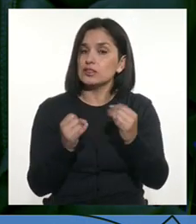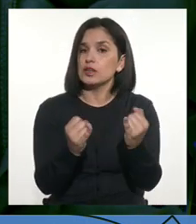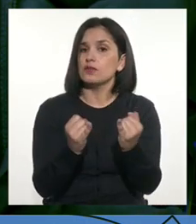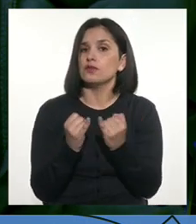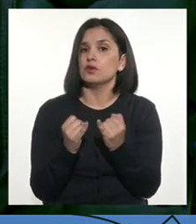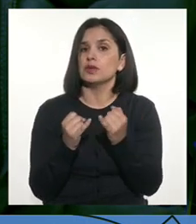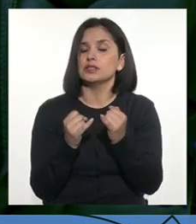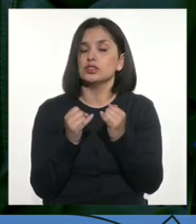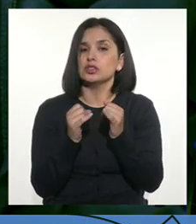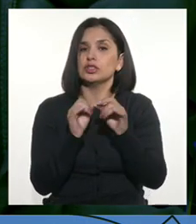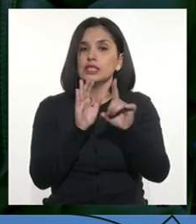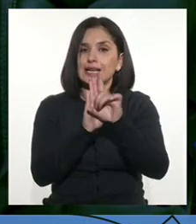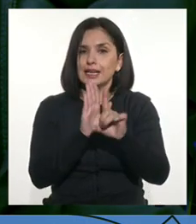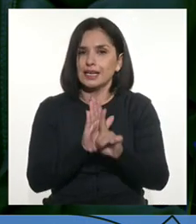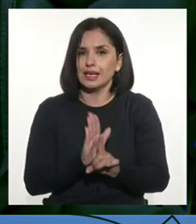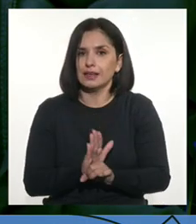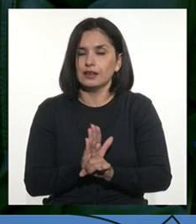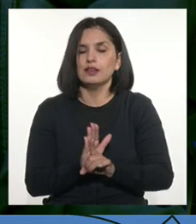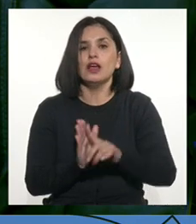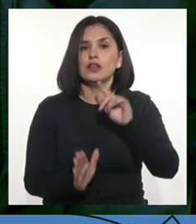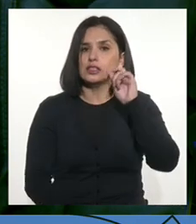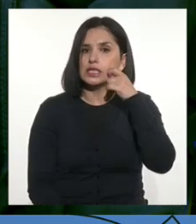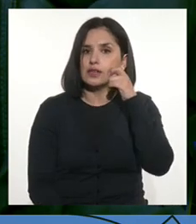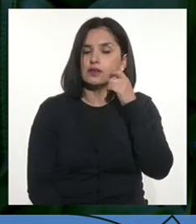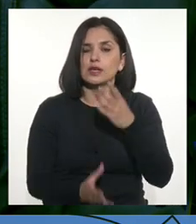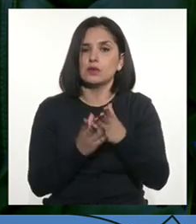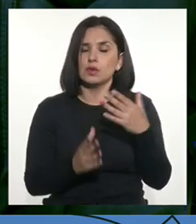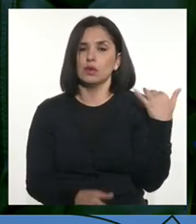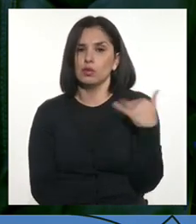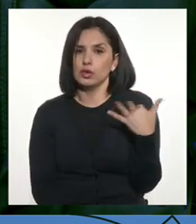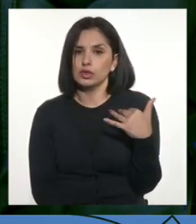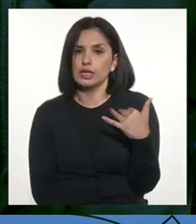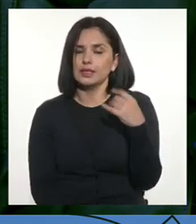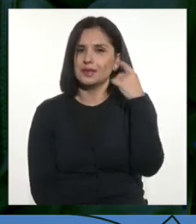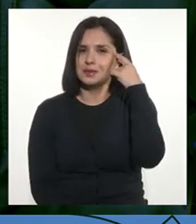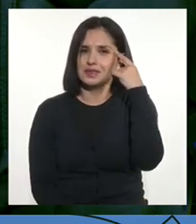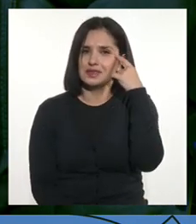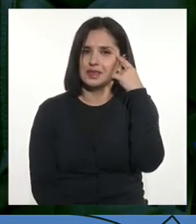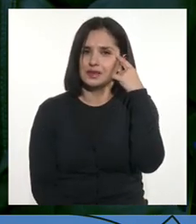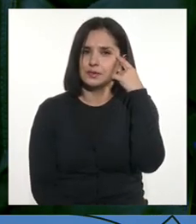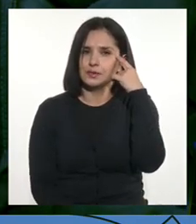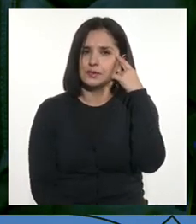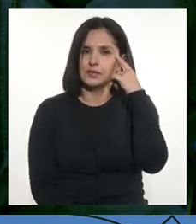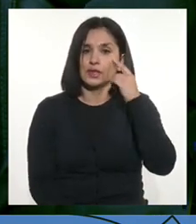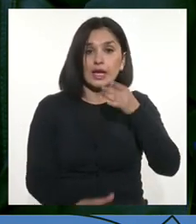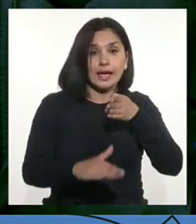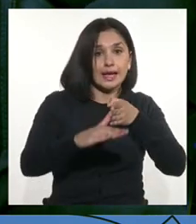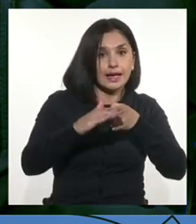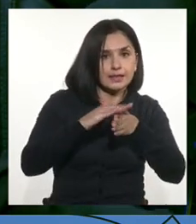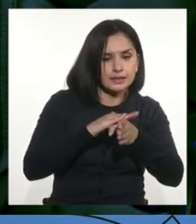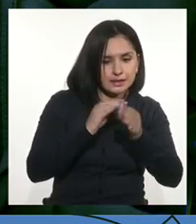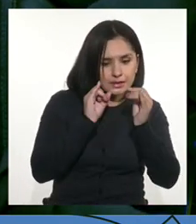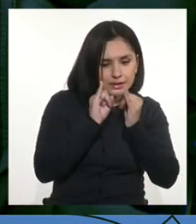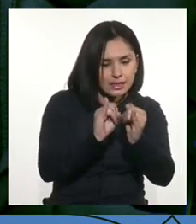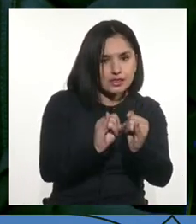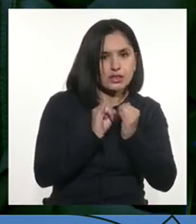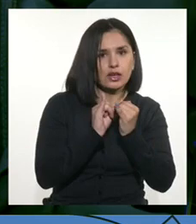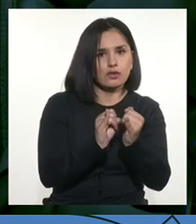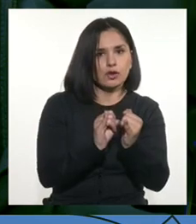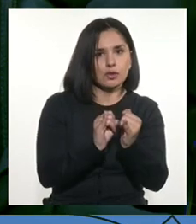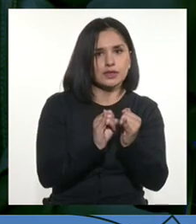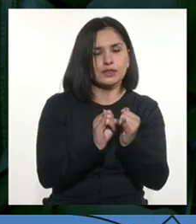legislativa en este sentido es importante considerar que el acceso a esa información